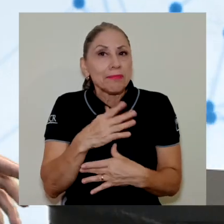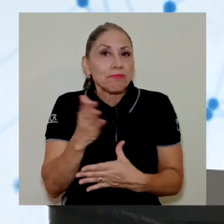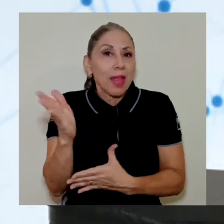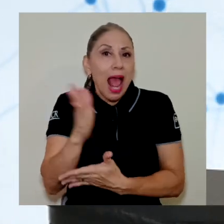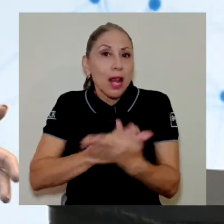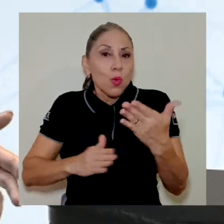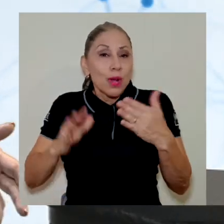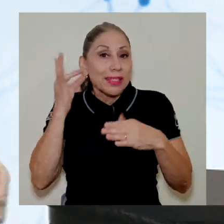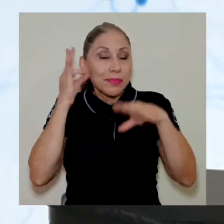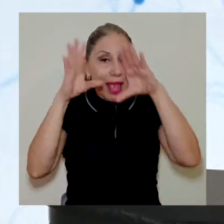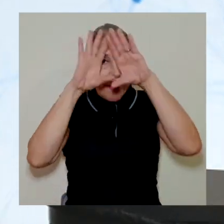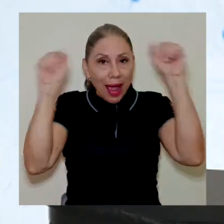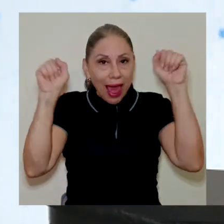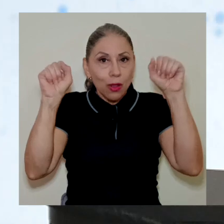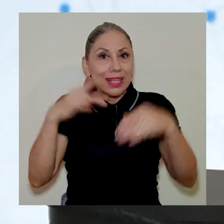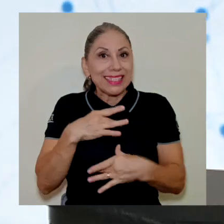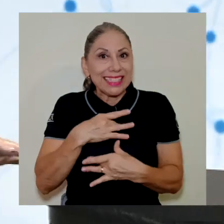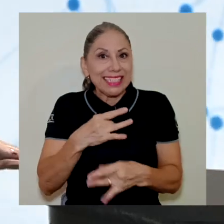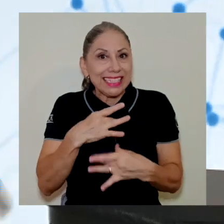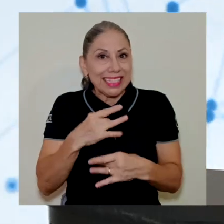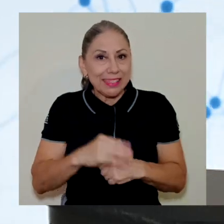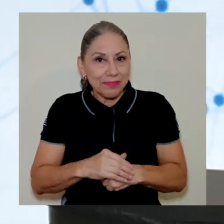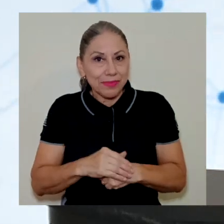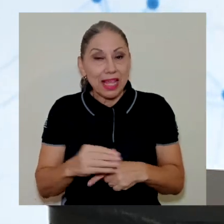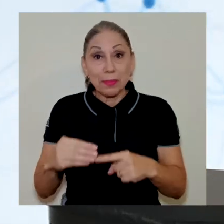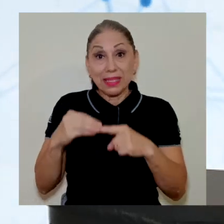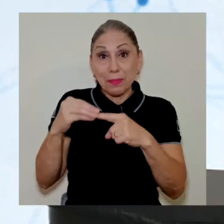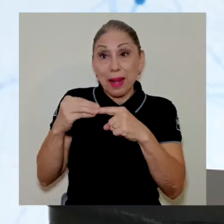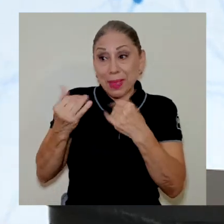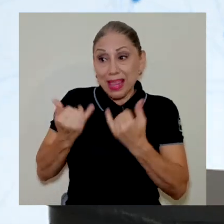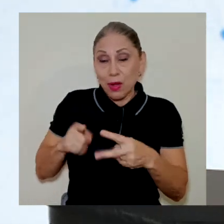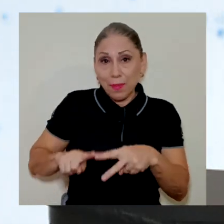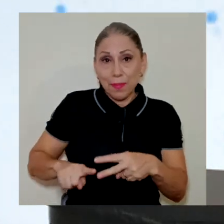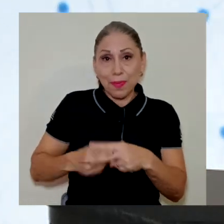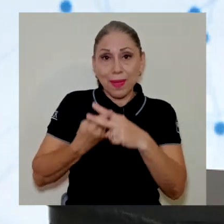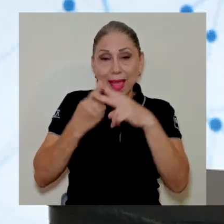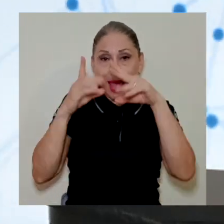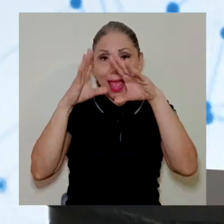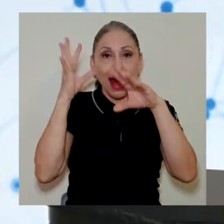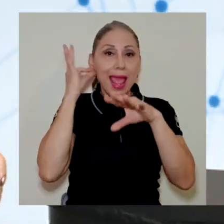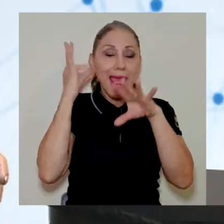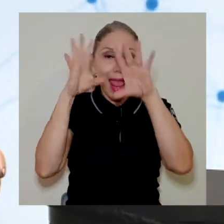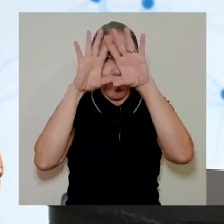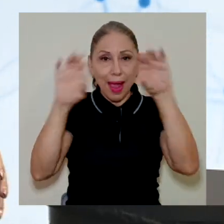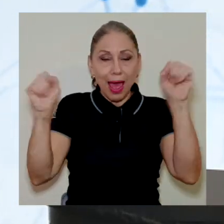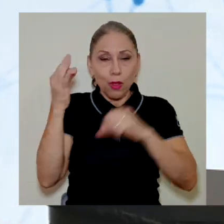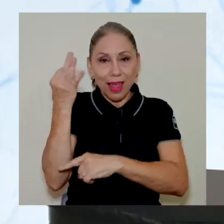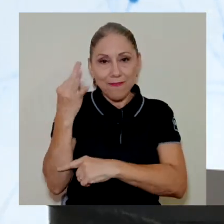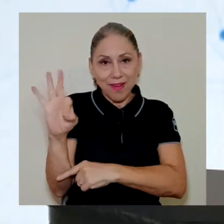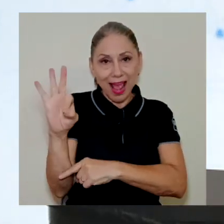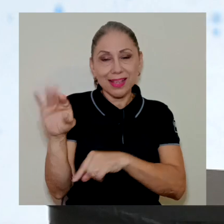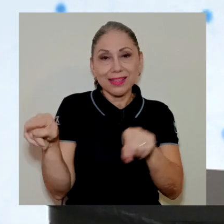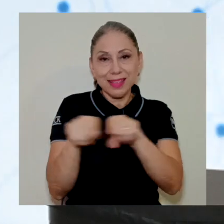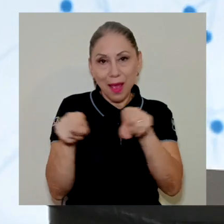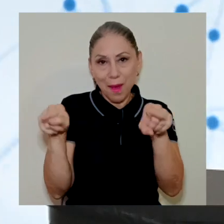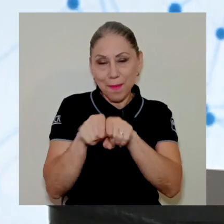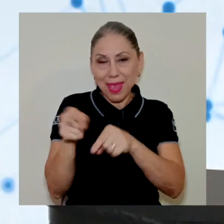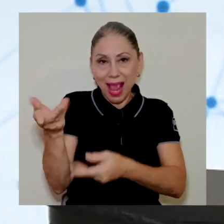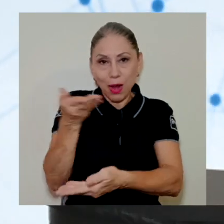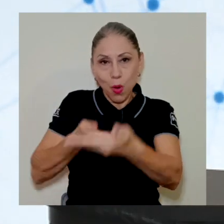de algunas embajadoras, particularmente en este inicio de la embajadora de Francia, que ha colaborado también con